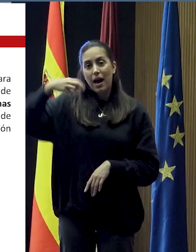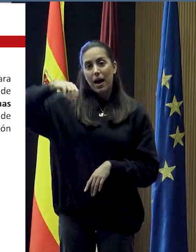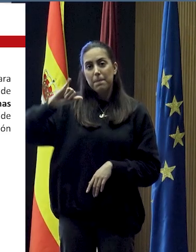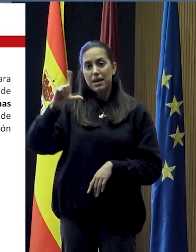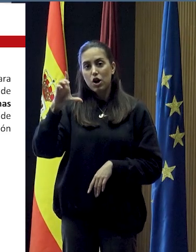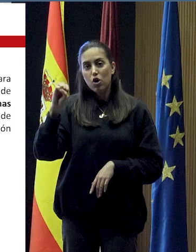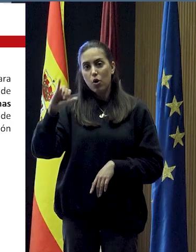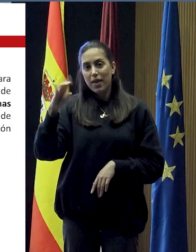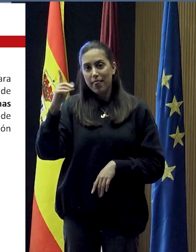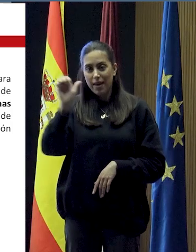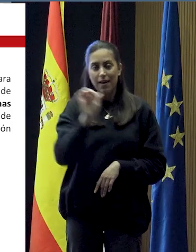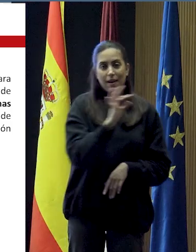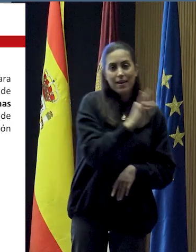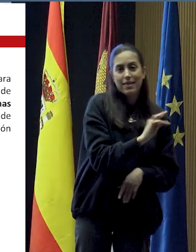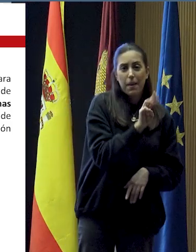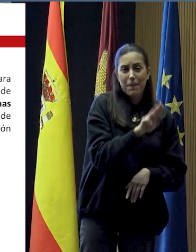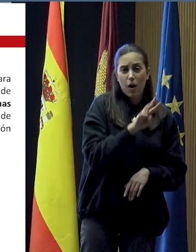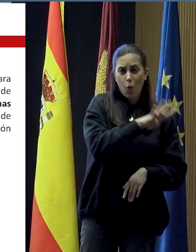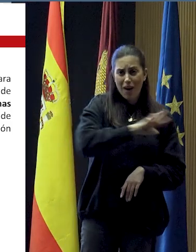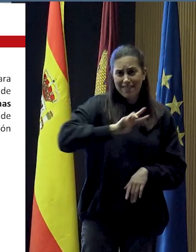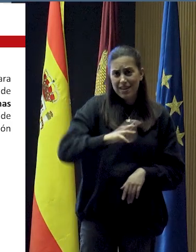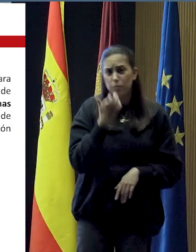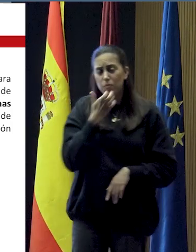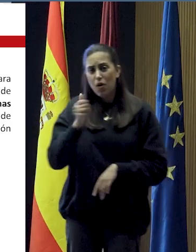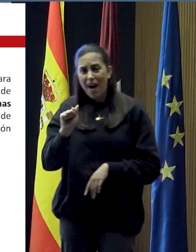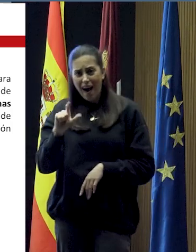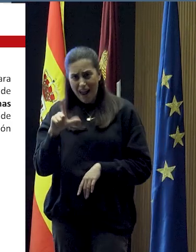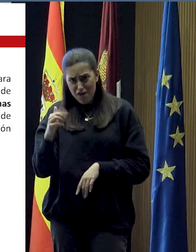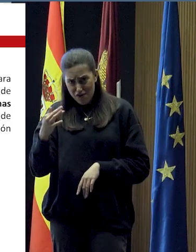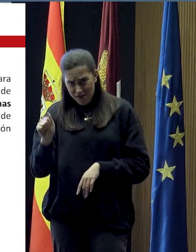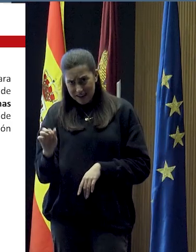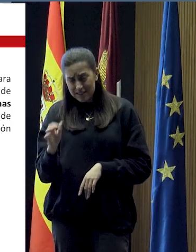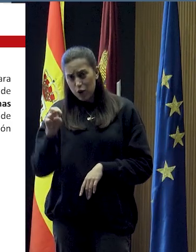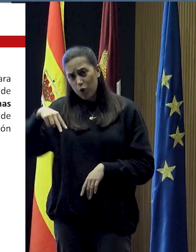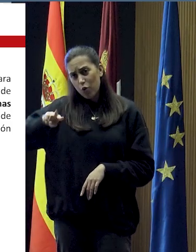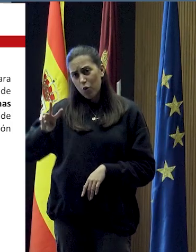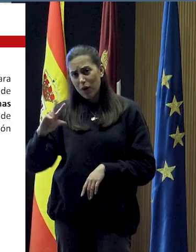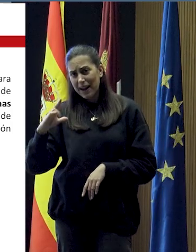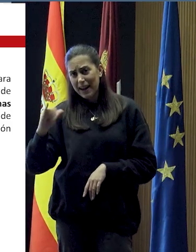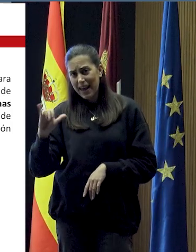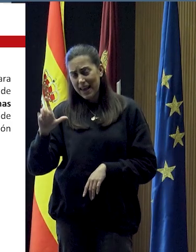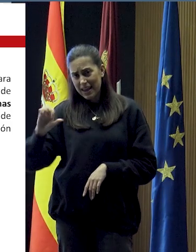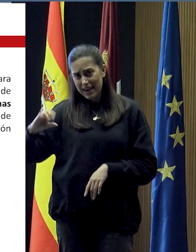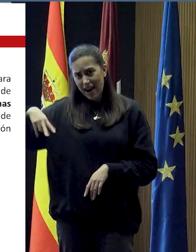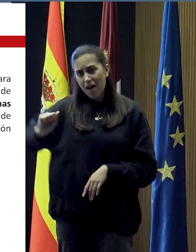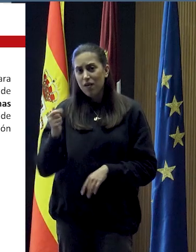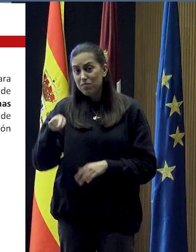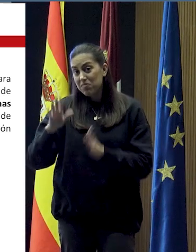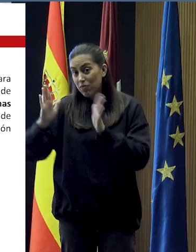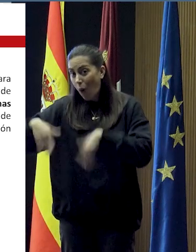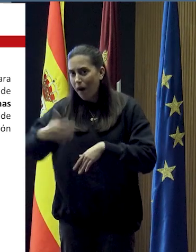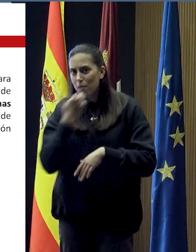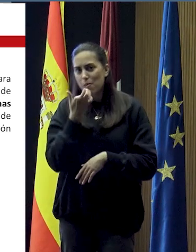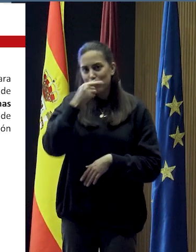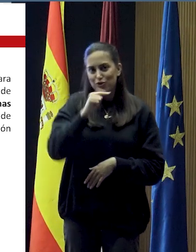tendríamos TDP43, pero no tendríamos alfa-sinucleína. ¿Veis? Entonces, para nosotros eso es relevante porque quiere